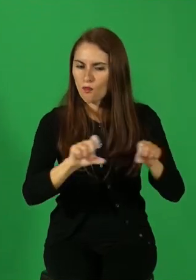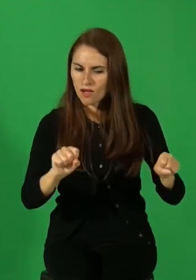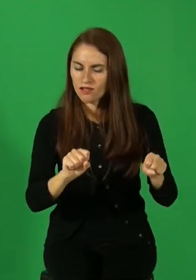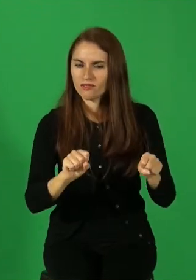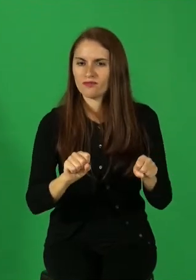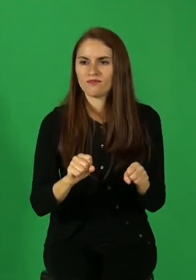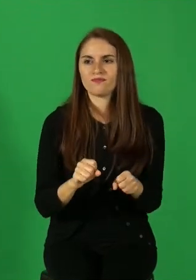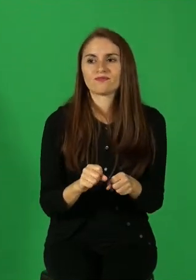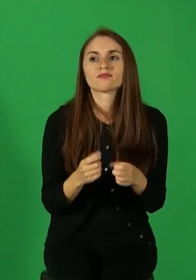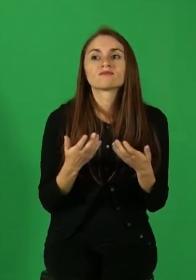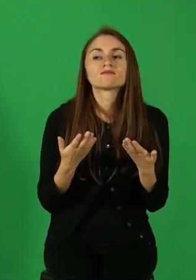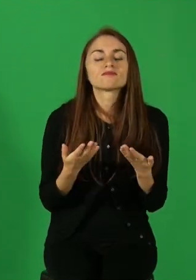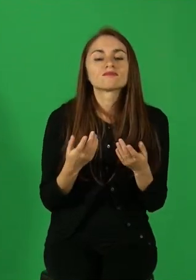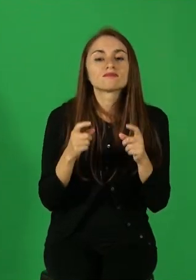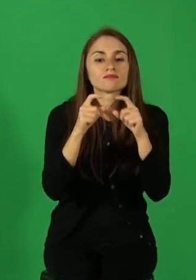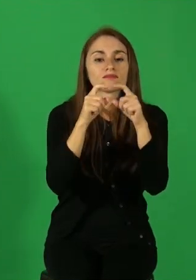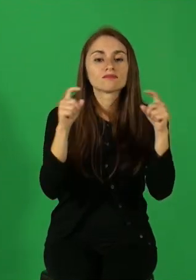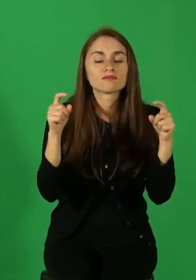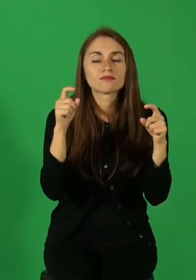de conector está presente acá?